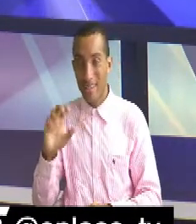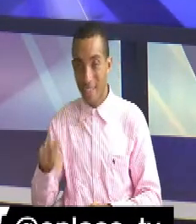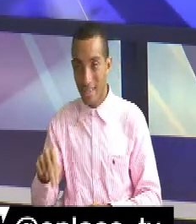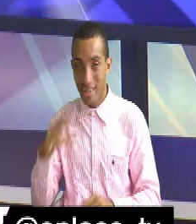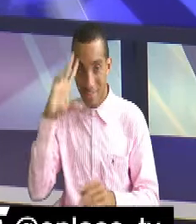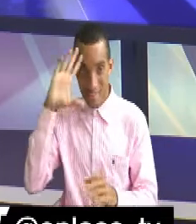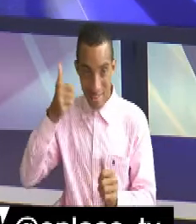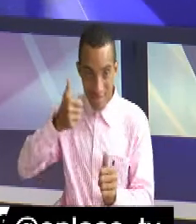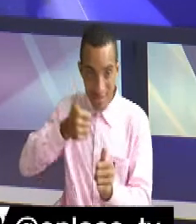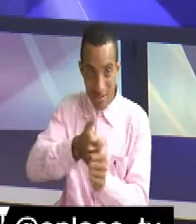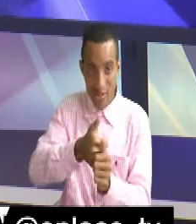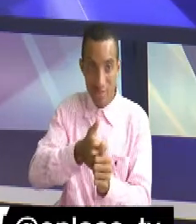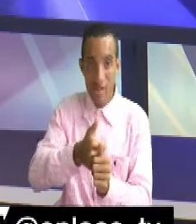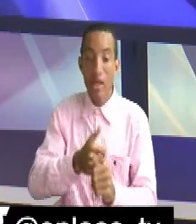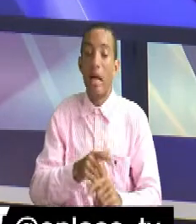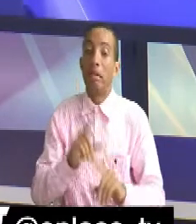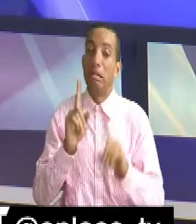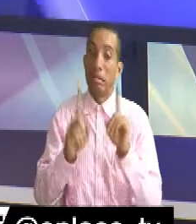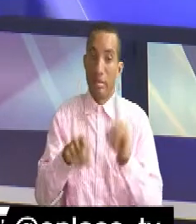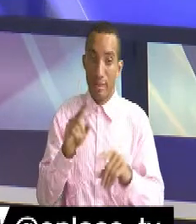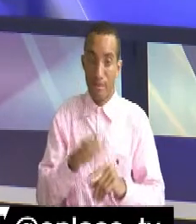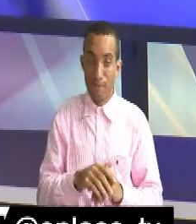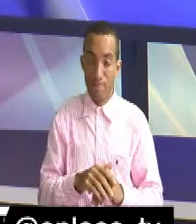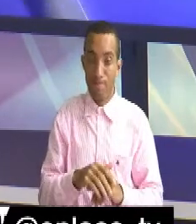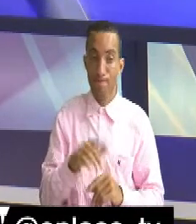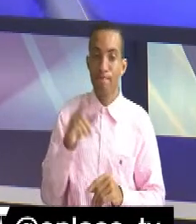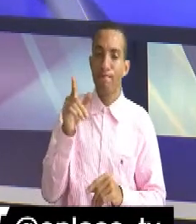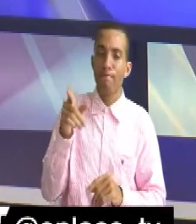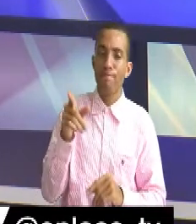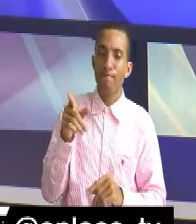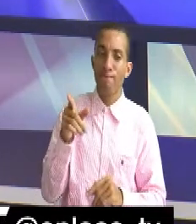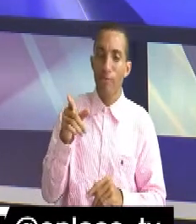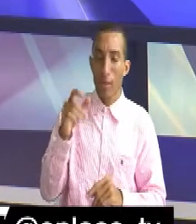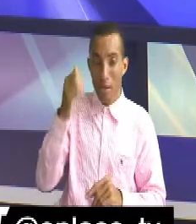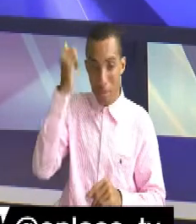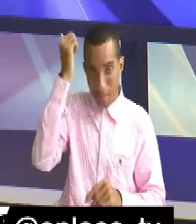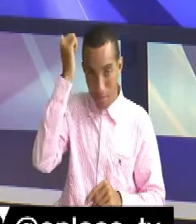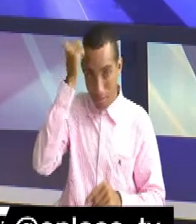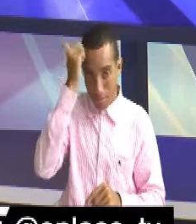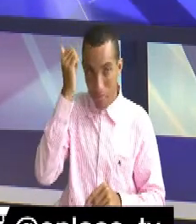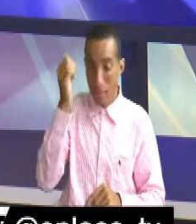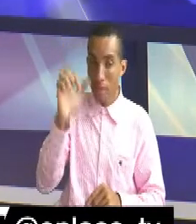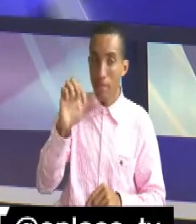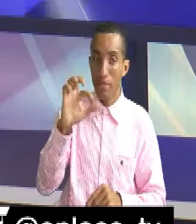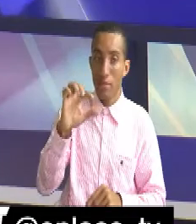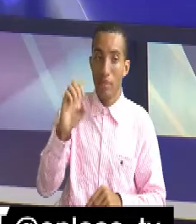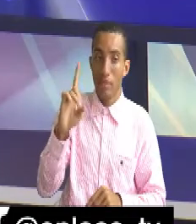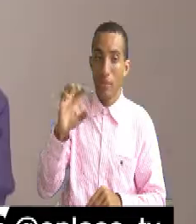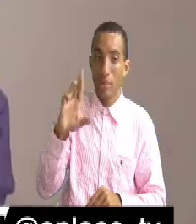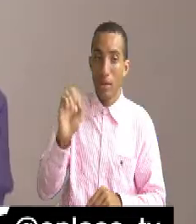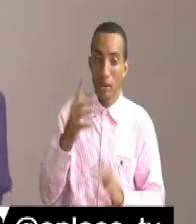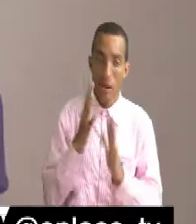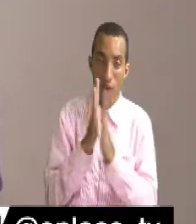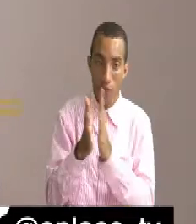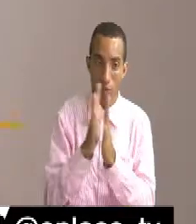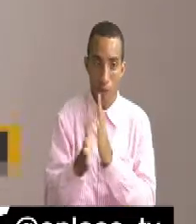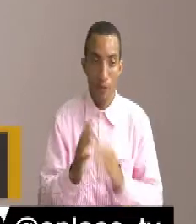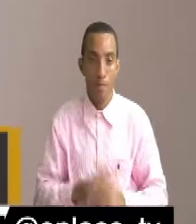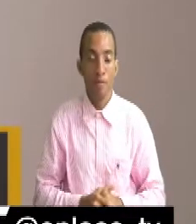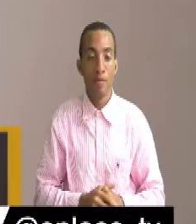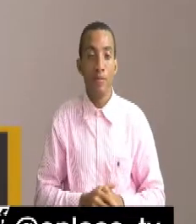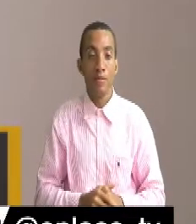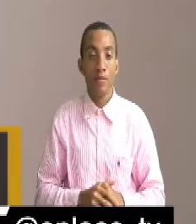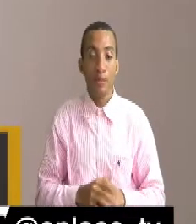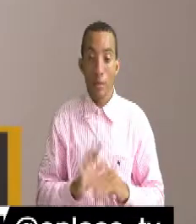Estado seguridad para sus territorios. Pedro Severiche, director de noticias, nos preparó el siguiente informe. Un consejo